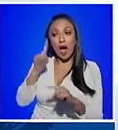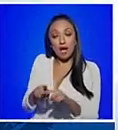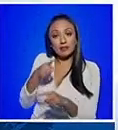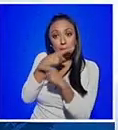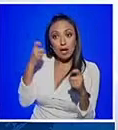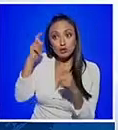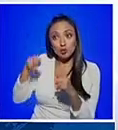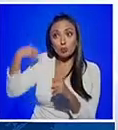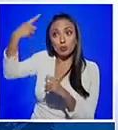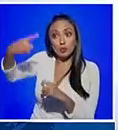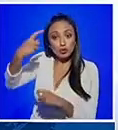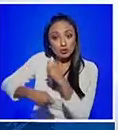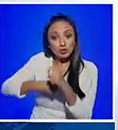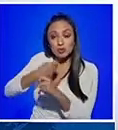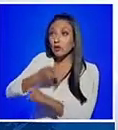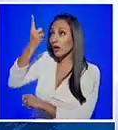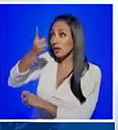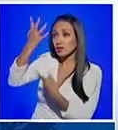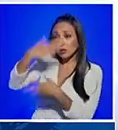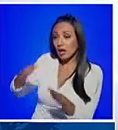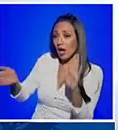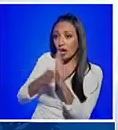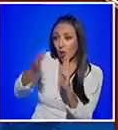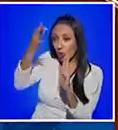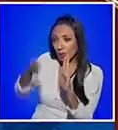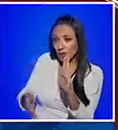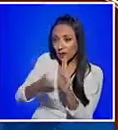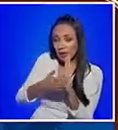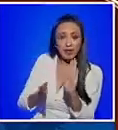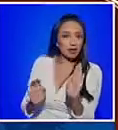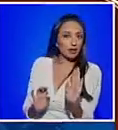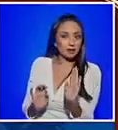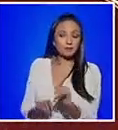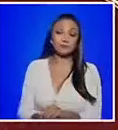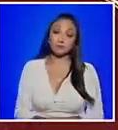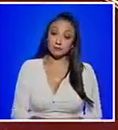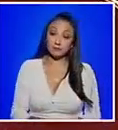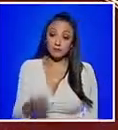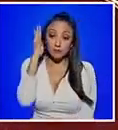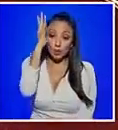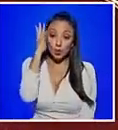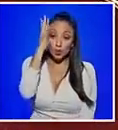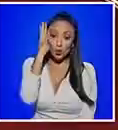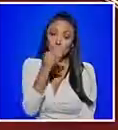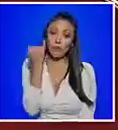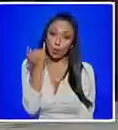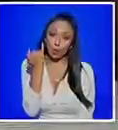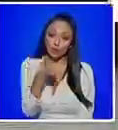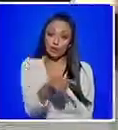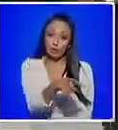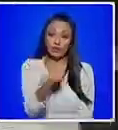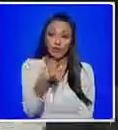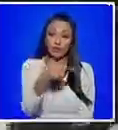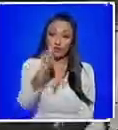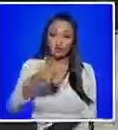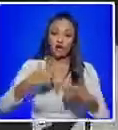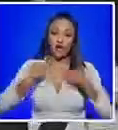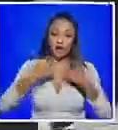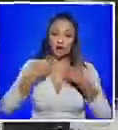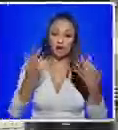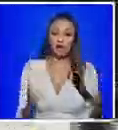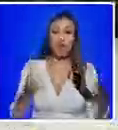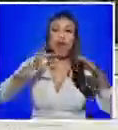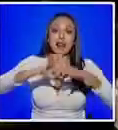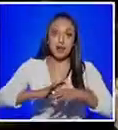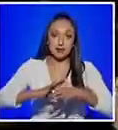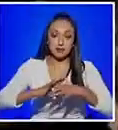año esta sentencia ya va a causar ejecutoria. Por lo pronto, Yunda aparece como candidato de Pachacútic y su alianza,